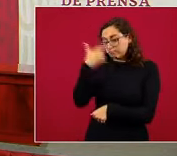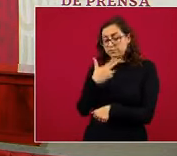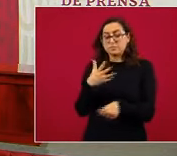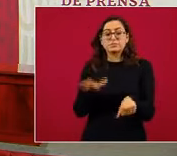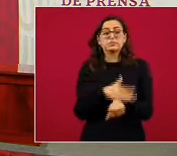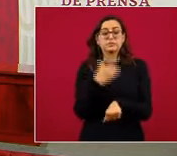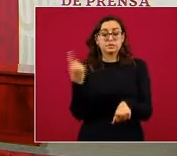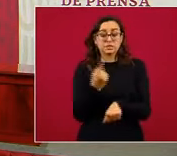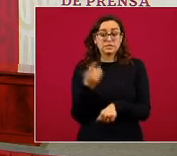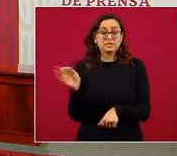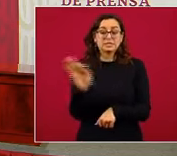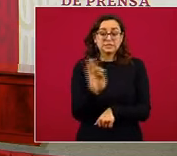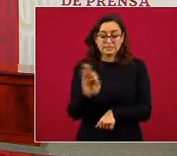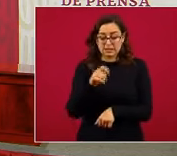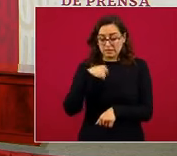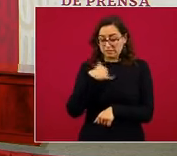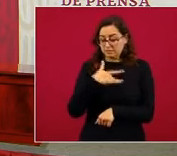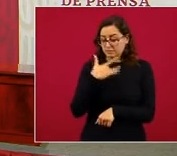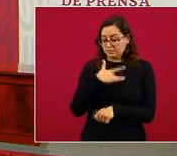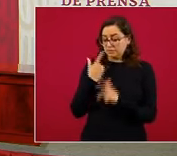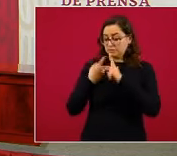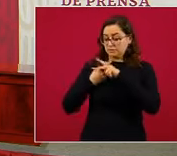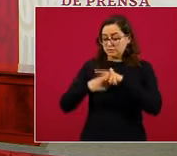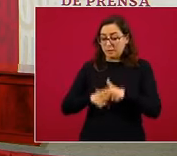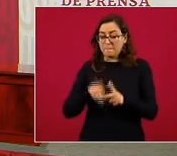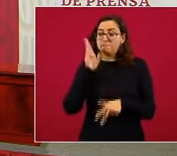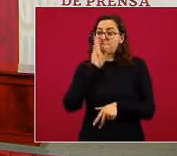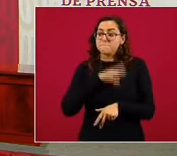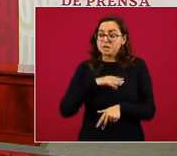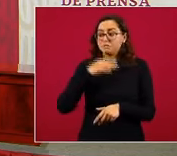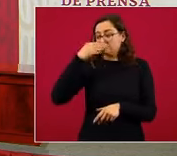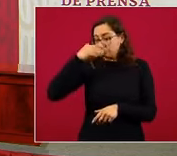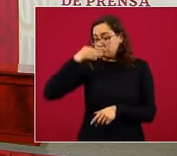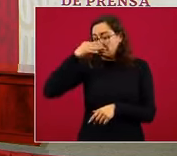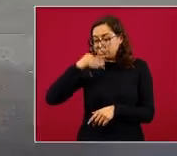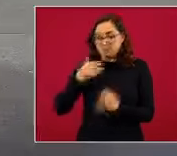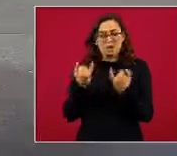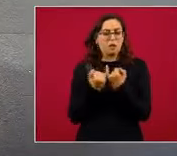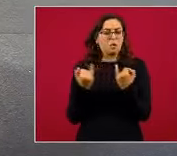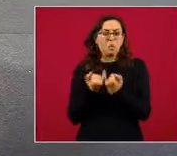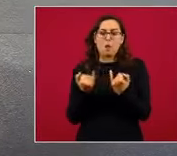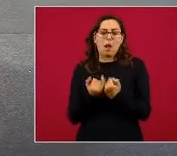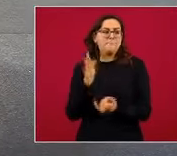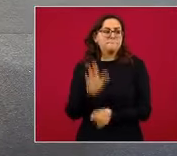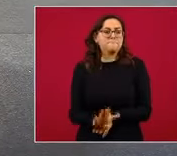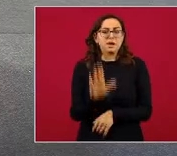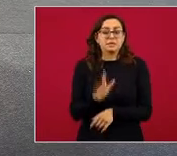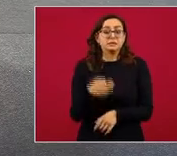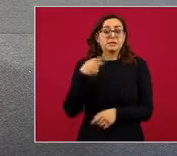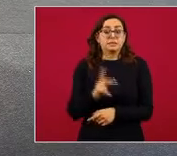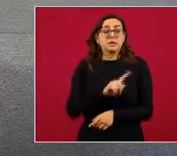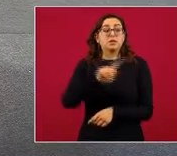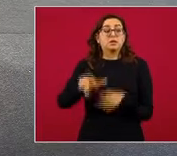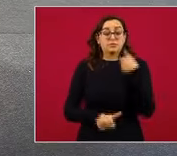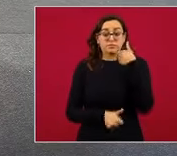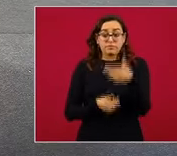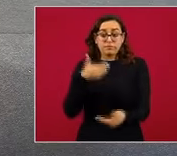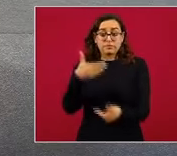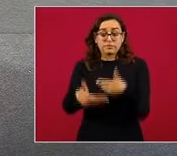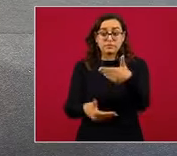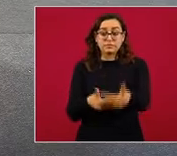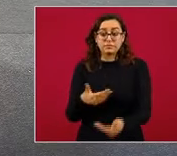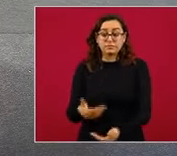bien es cierto puedo tener un inicio muy similar, luego en la evolución, y sobre todo si pertenezco a estos grupos